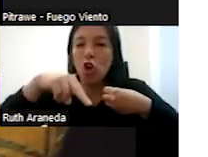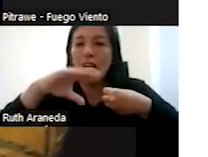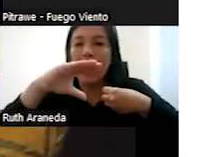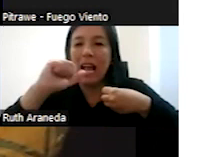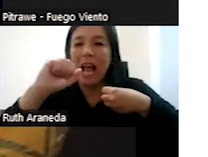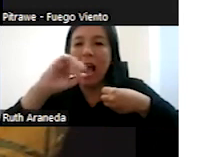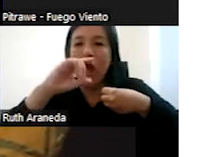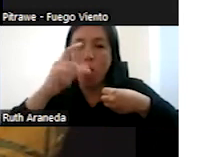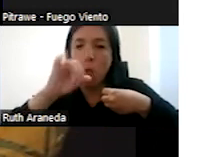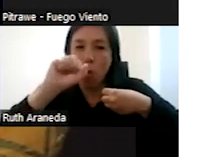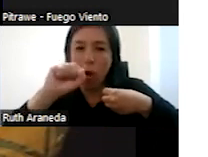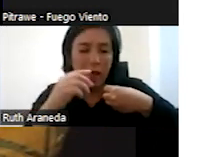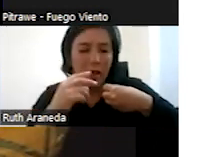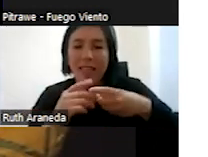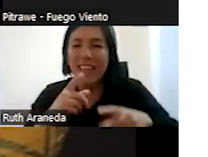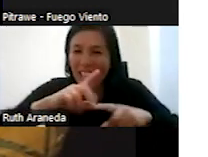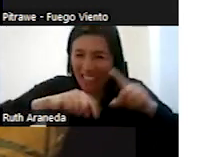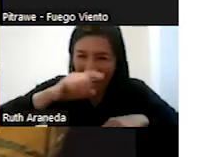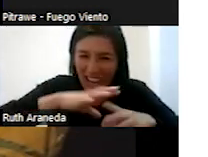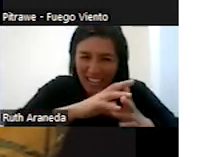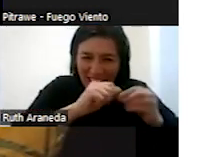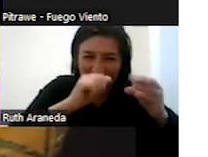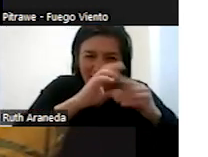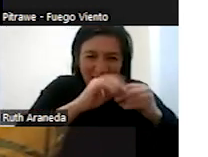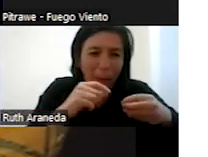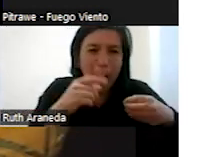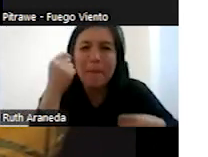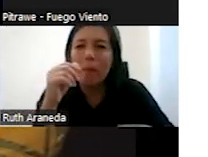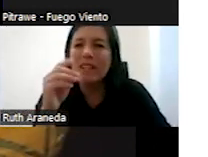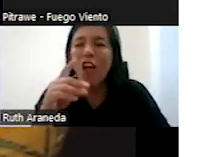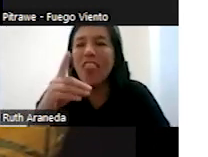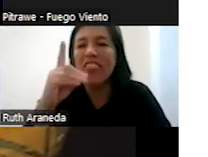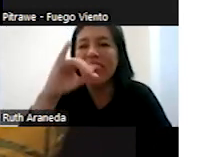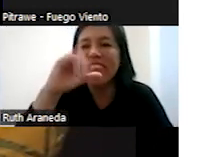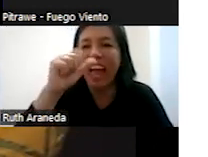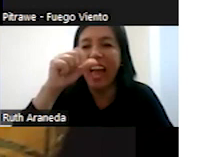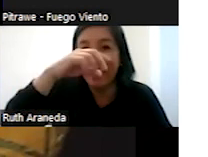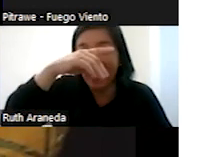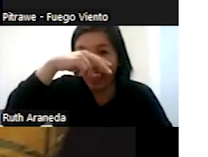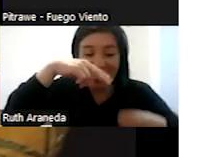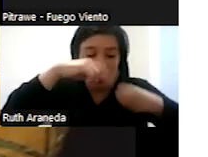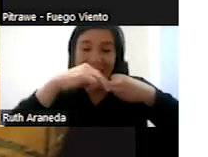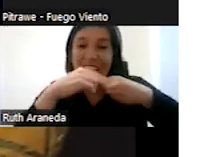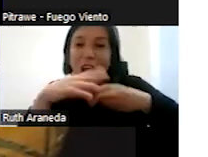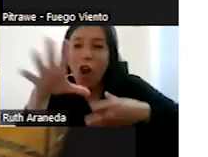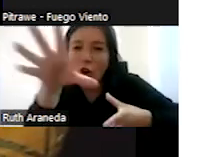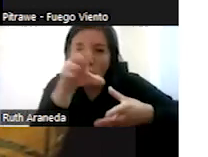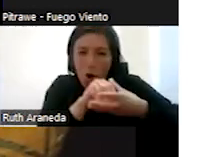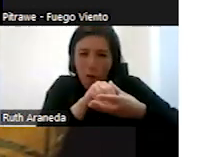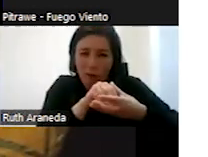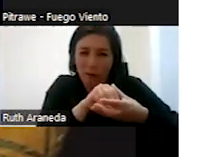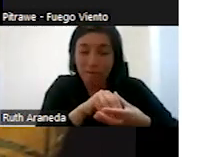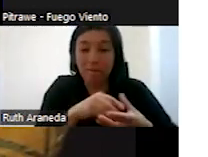grasón Aconcagua, greda Aconcagua, pero con decoración diaguita incaica, igual acá. Es decir, los incas, los